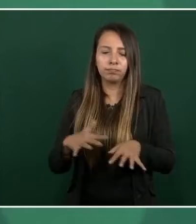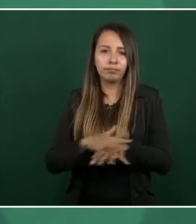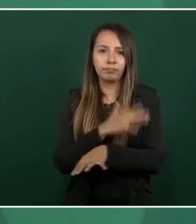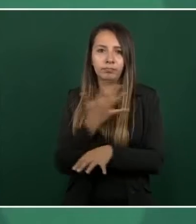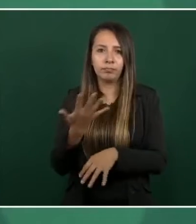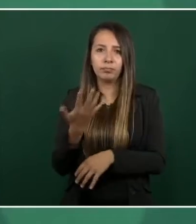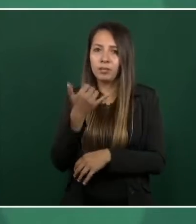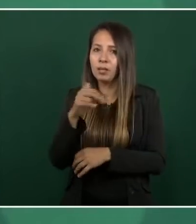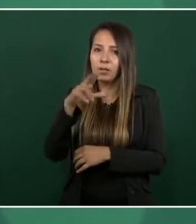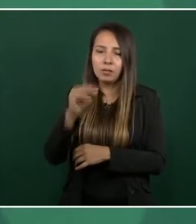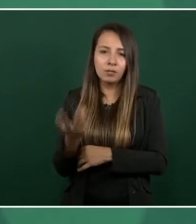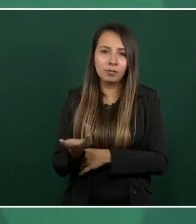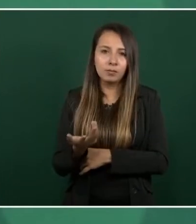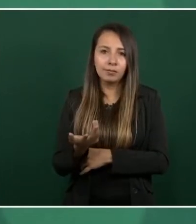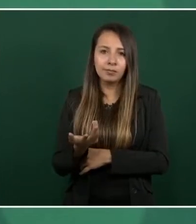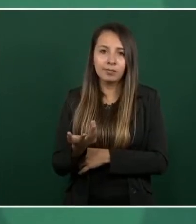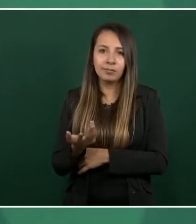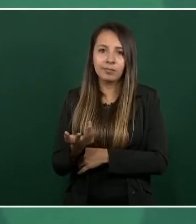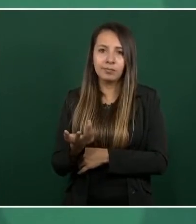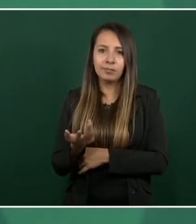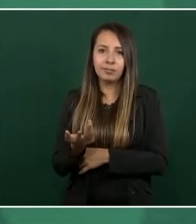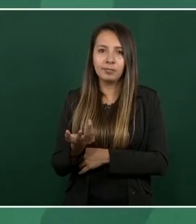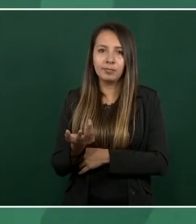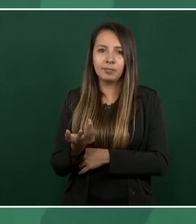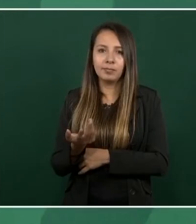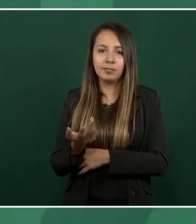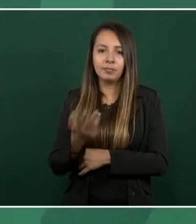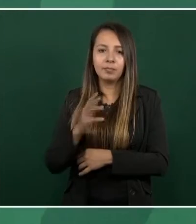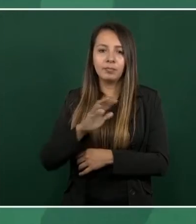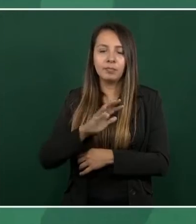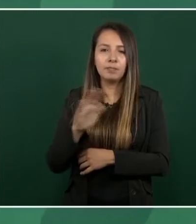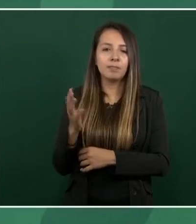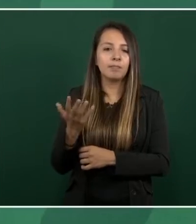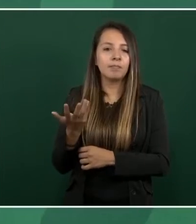ya no es así. Y lo menos